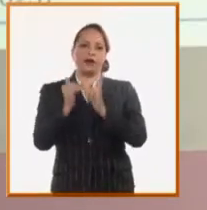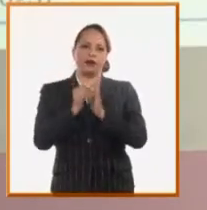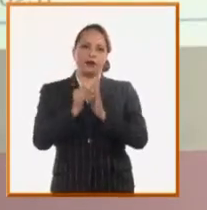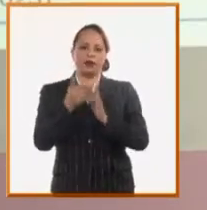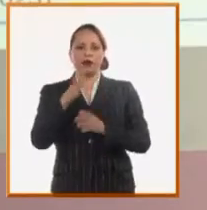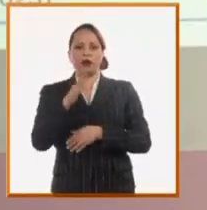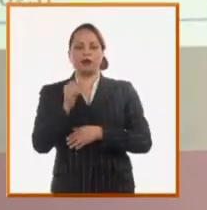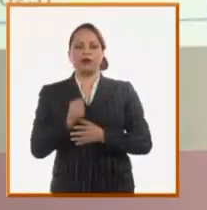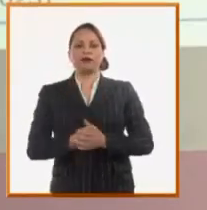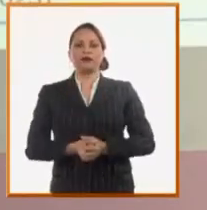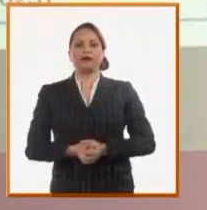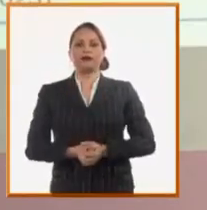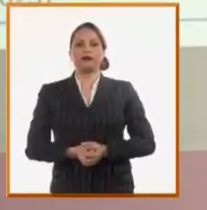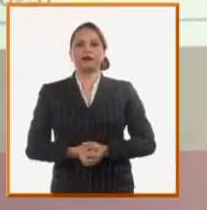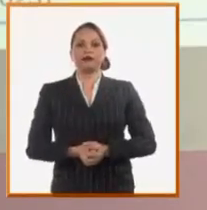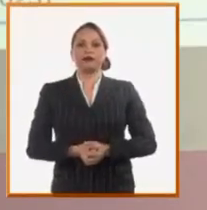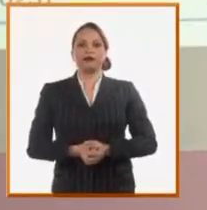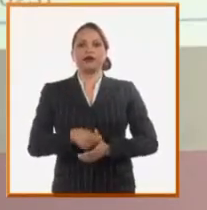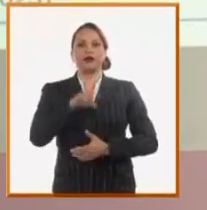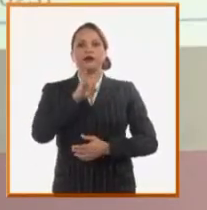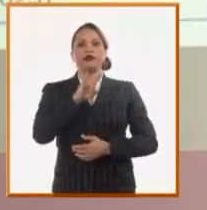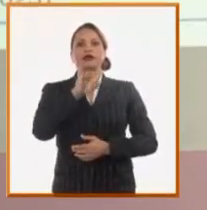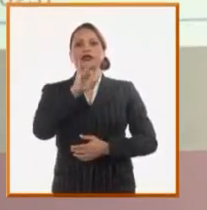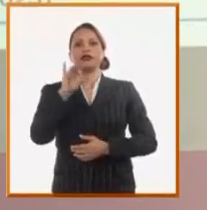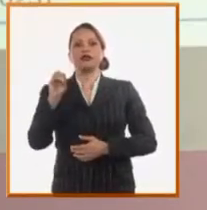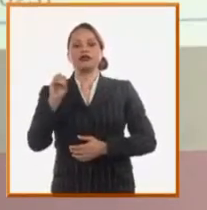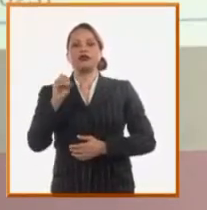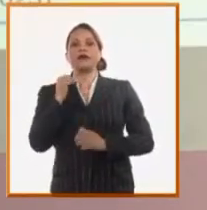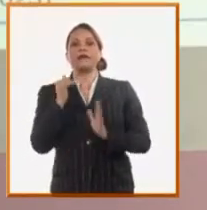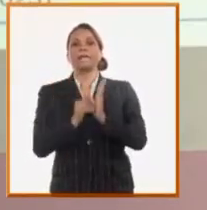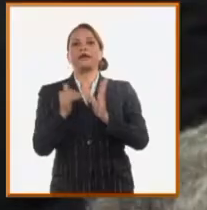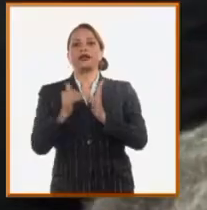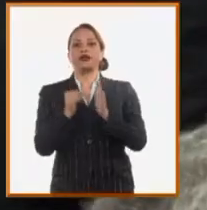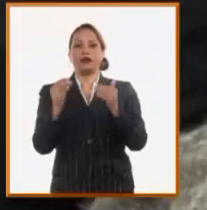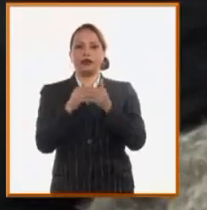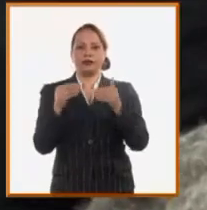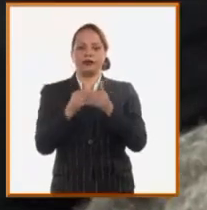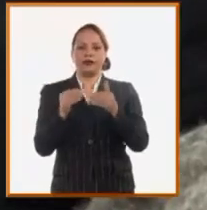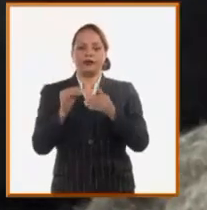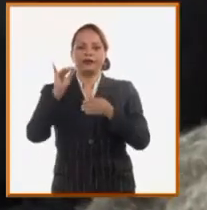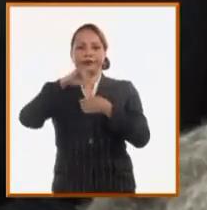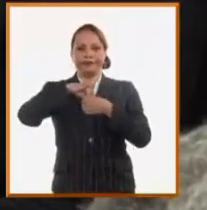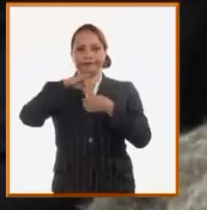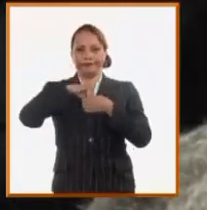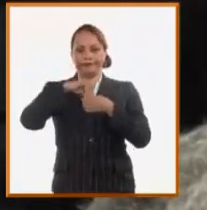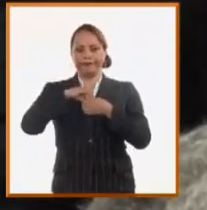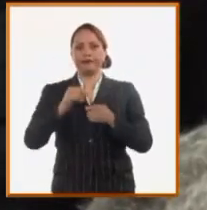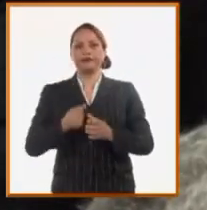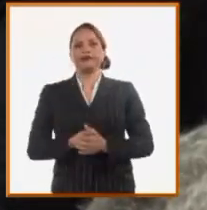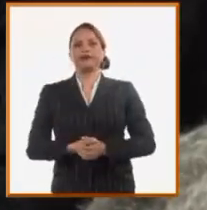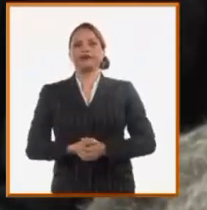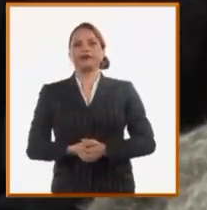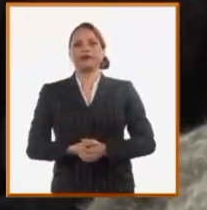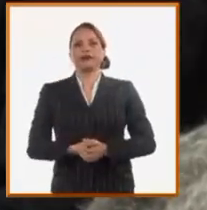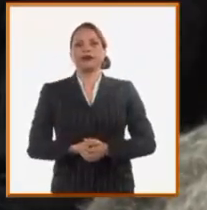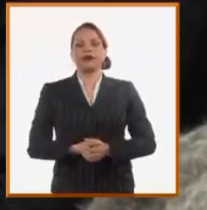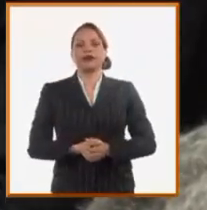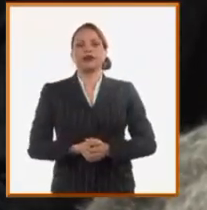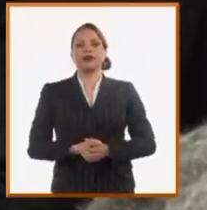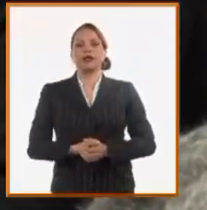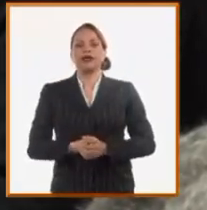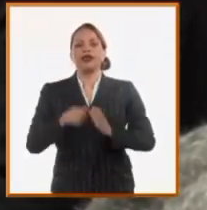de los 9.700 millones de dólares de ingresos por exportaciones. Estamos implementando un conjunto de